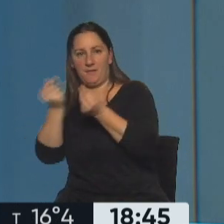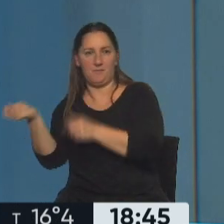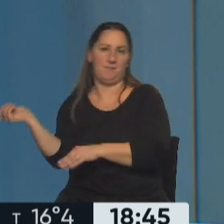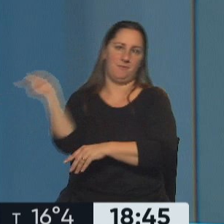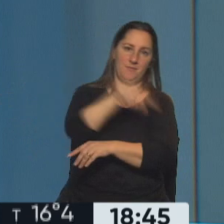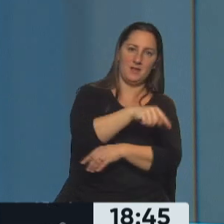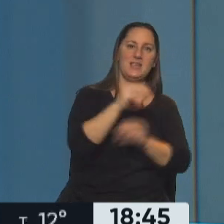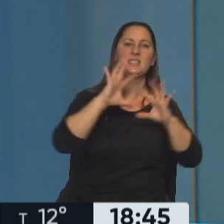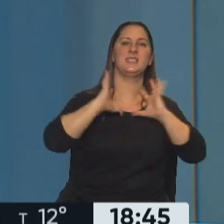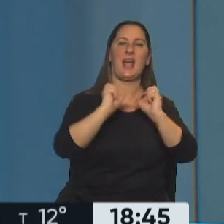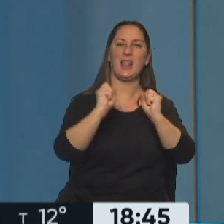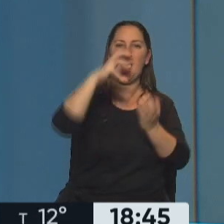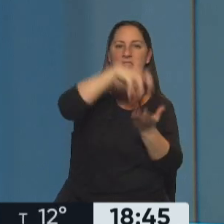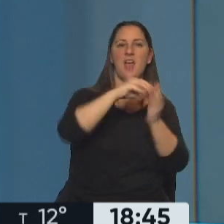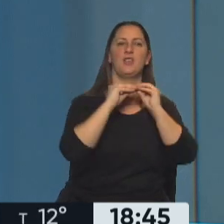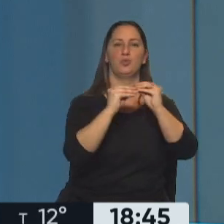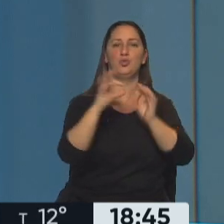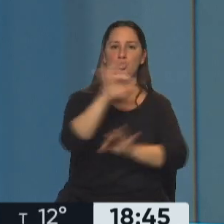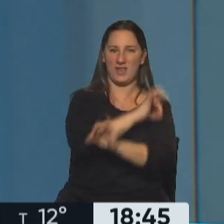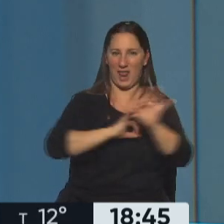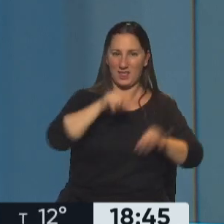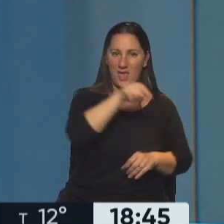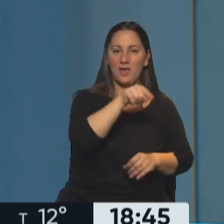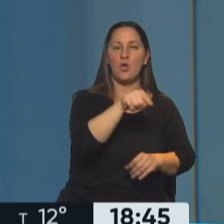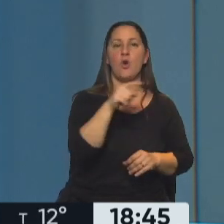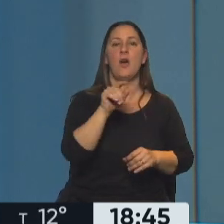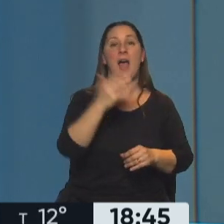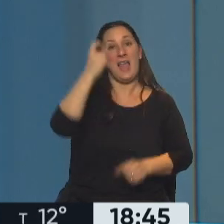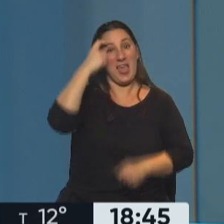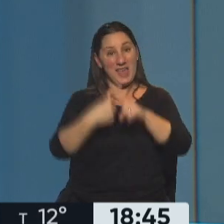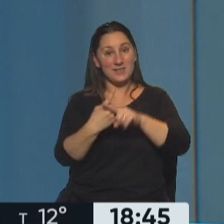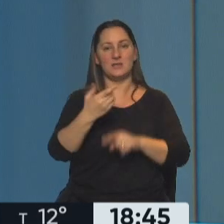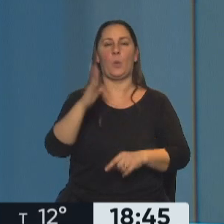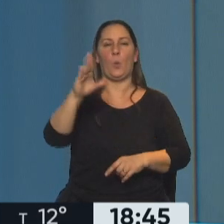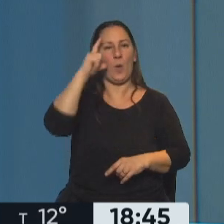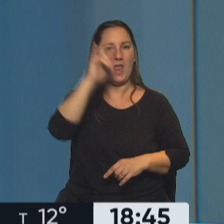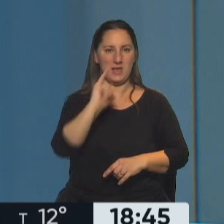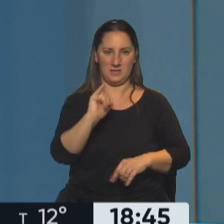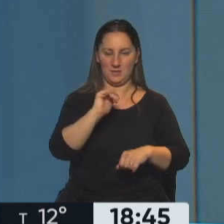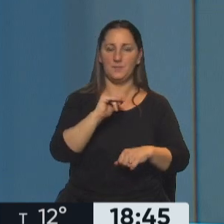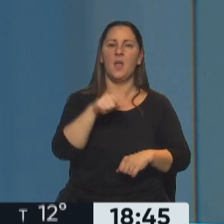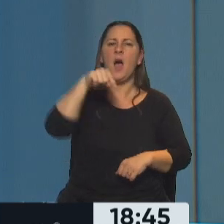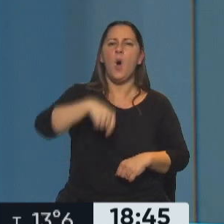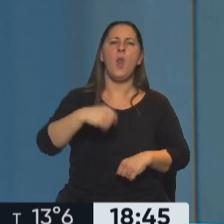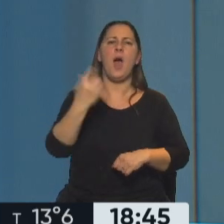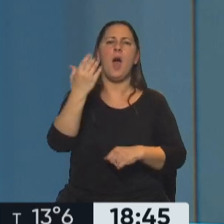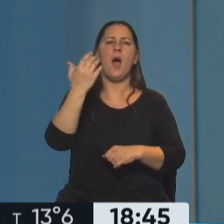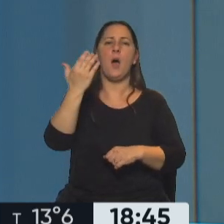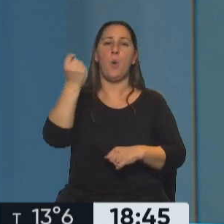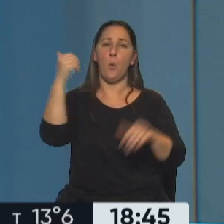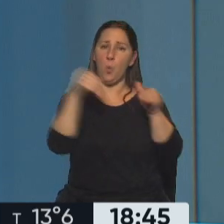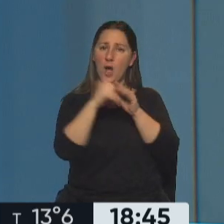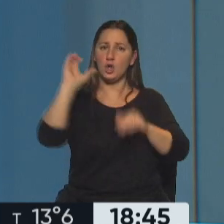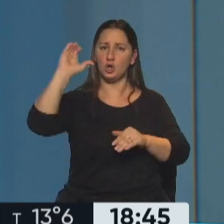Asuntos Estratégicos, hace un rato nada más, liderada por Gustavo Vélez. ¿Y qué pasa con el Banco Central, no?